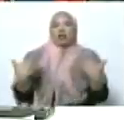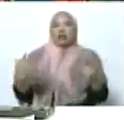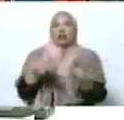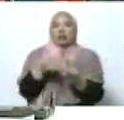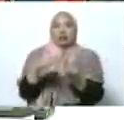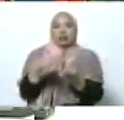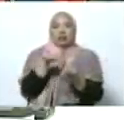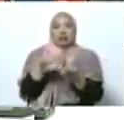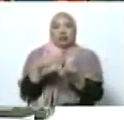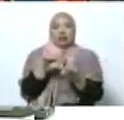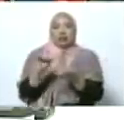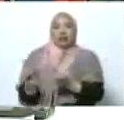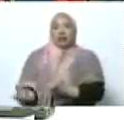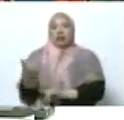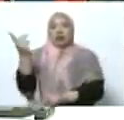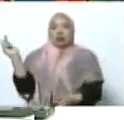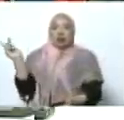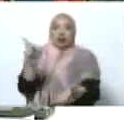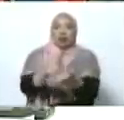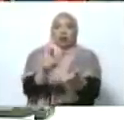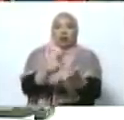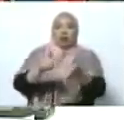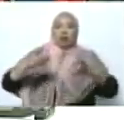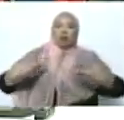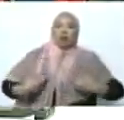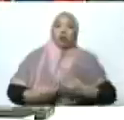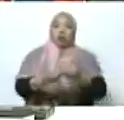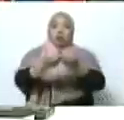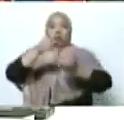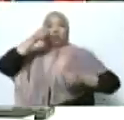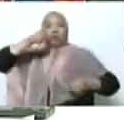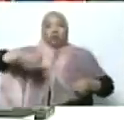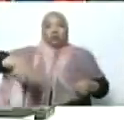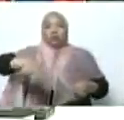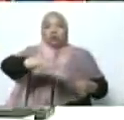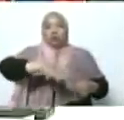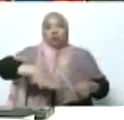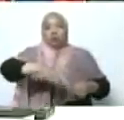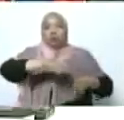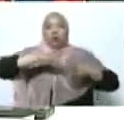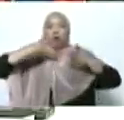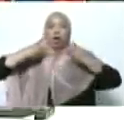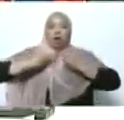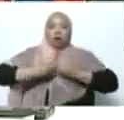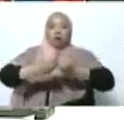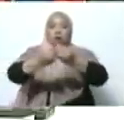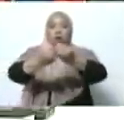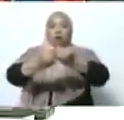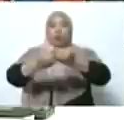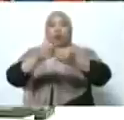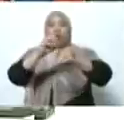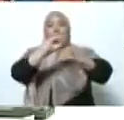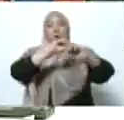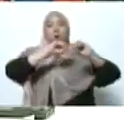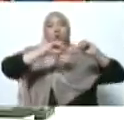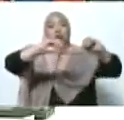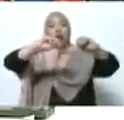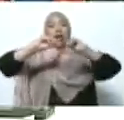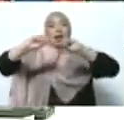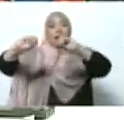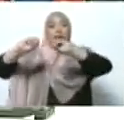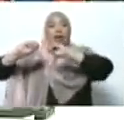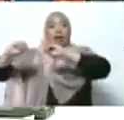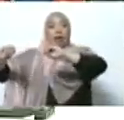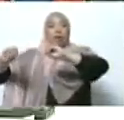los primeros y las primeras que deben estar allí, junto al pueblo, acompañando en sus reclamos justos, que sabemos que son